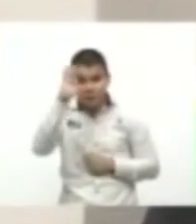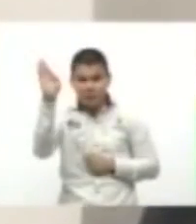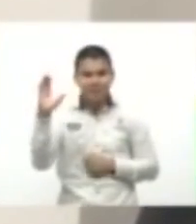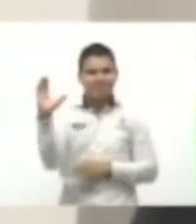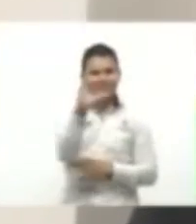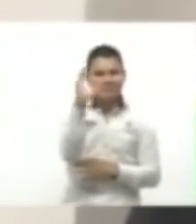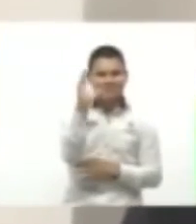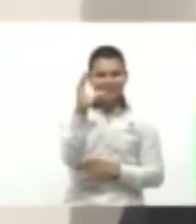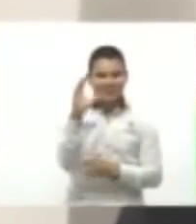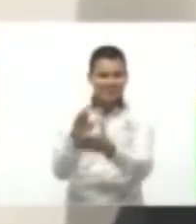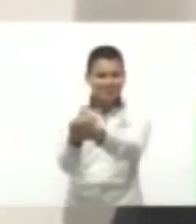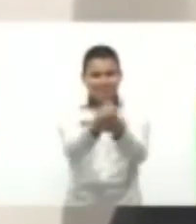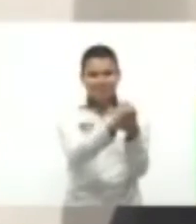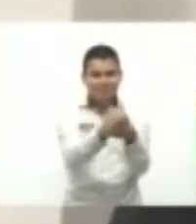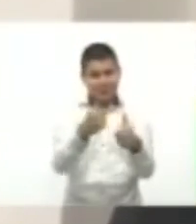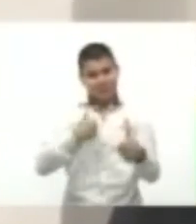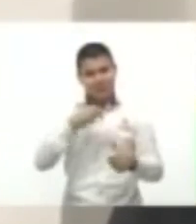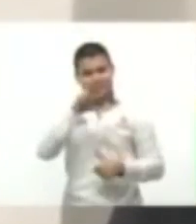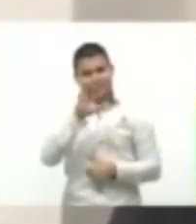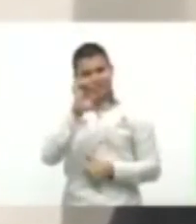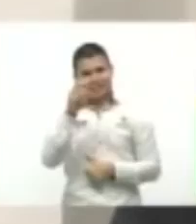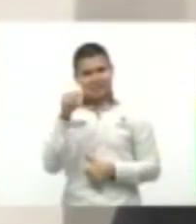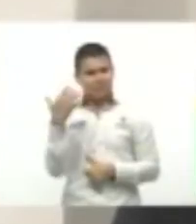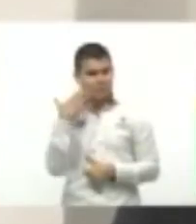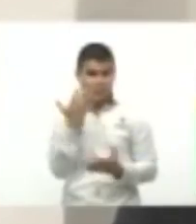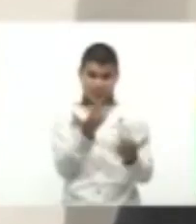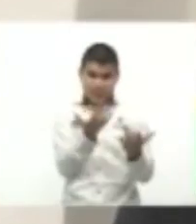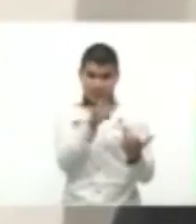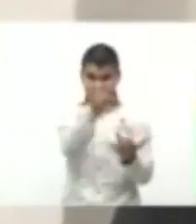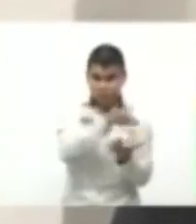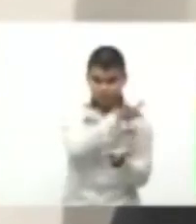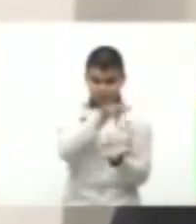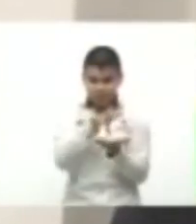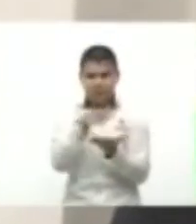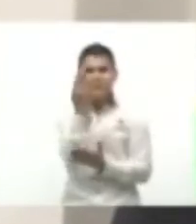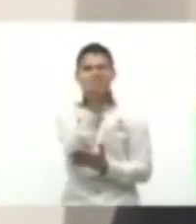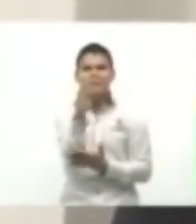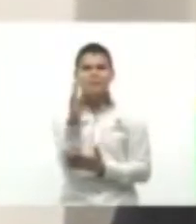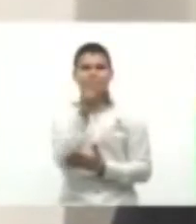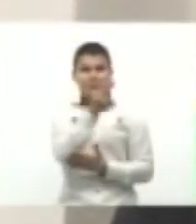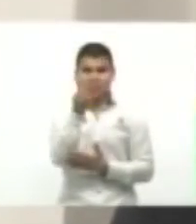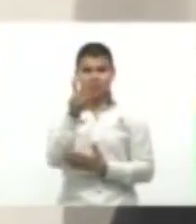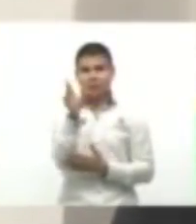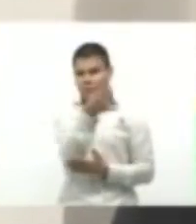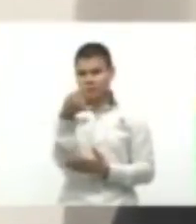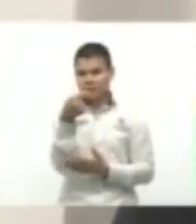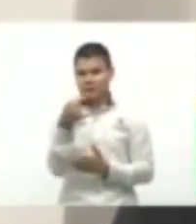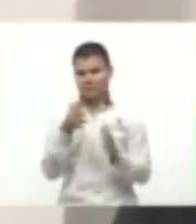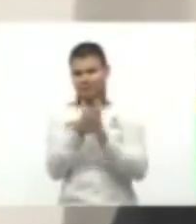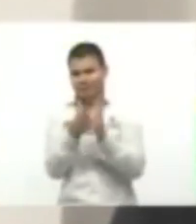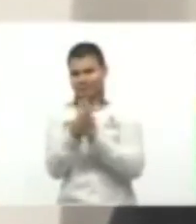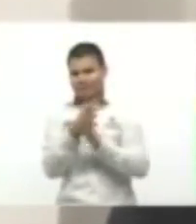soy Vicente del Bosque y os espero el día 22 de marzo en Barranquilla para hablar de fútbol.